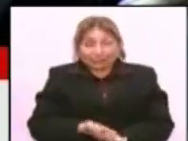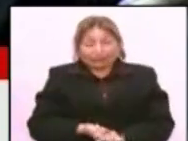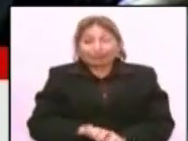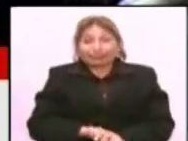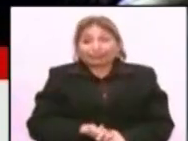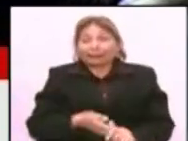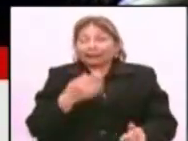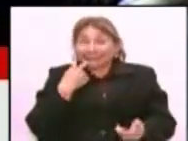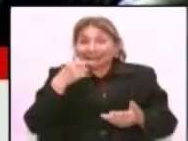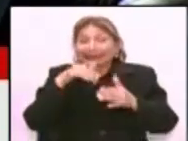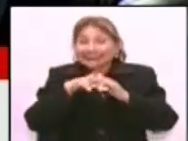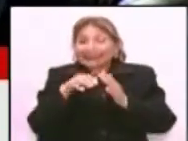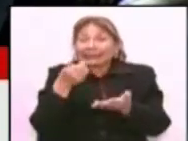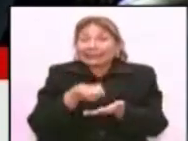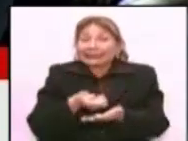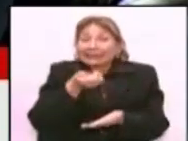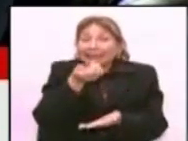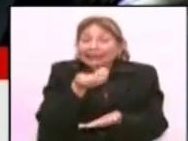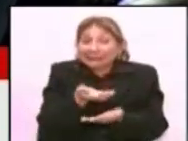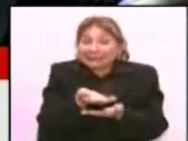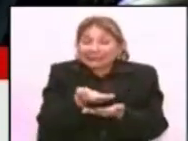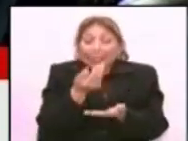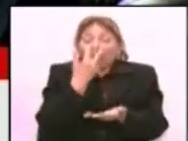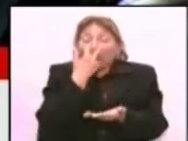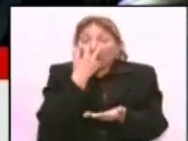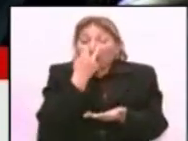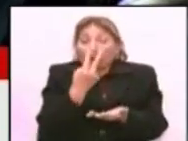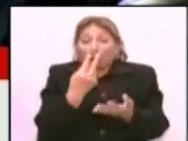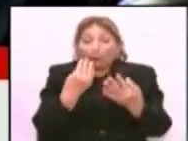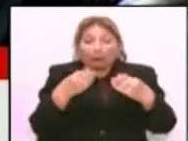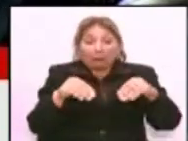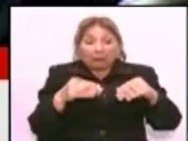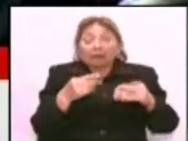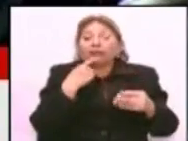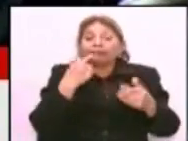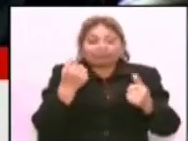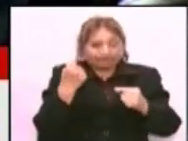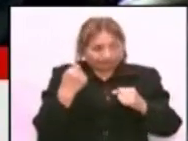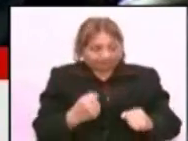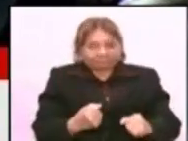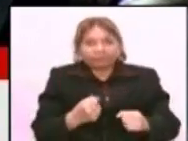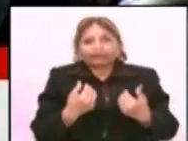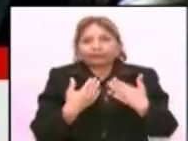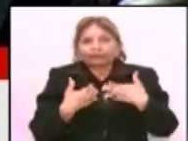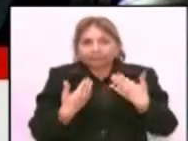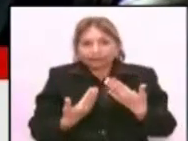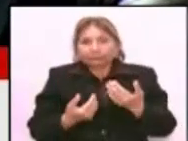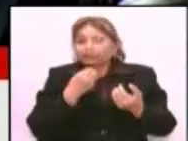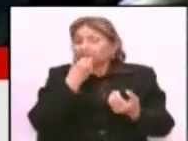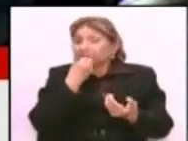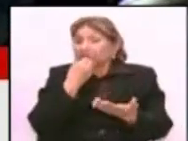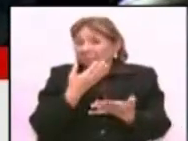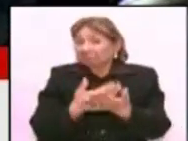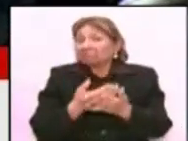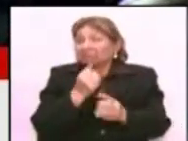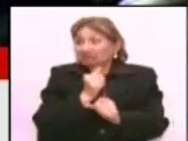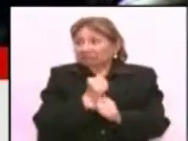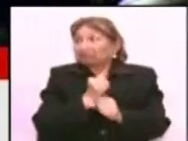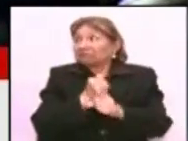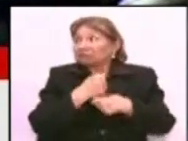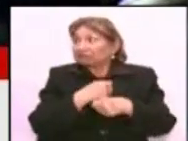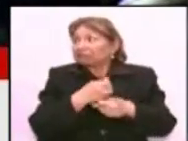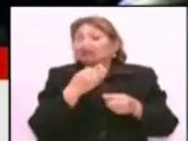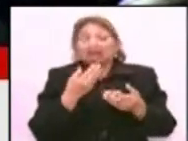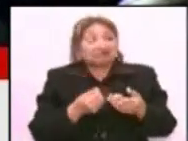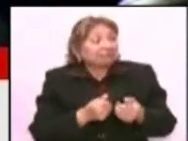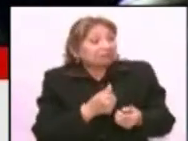es entrar a invertir, demostrarle al mercado que este mecanismo tiene un potencial grande, que puede funcionar muy bien, y ojalá en el futuro